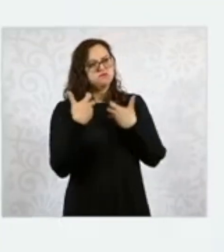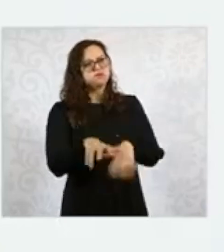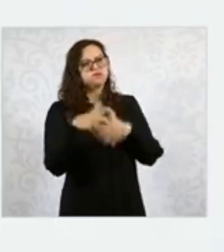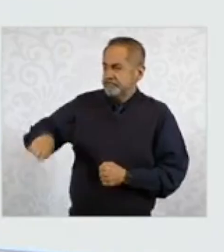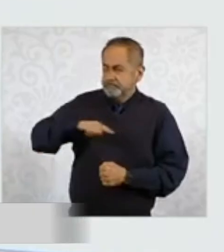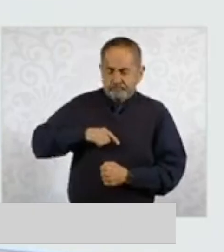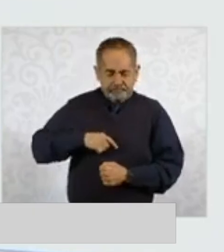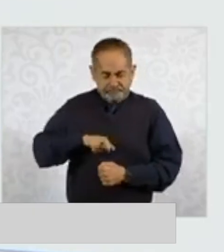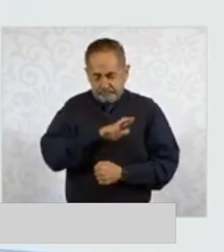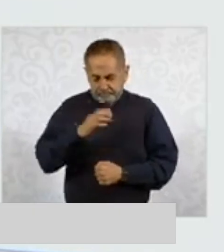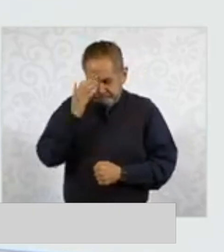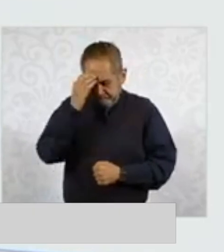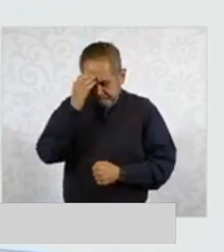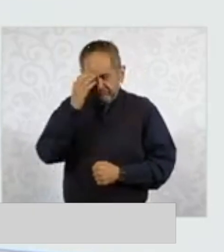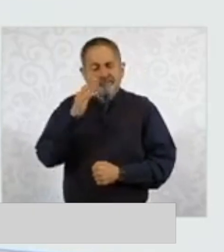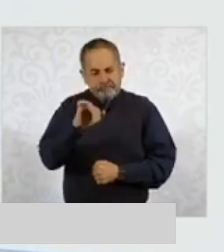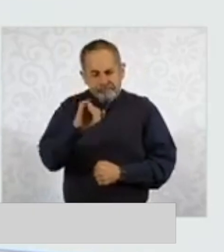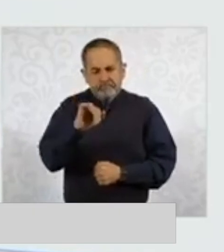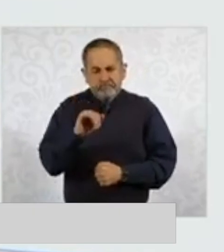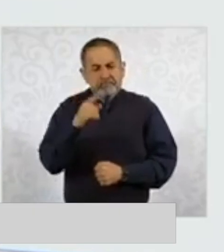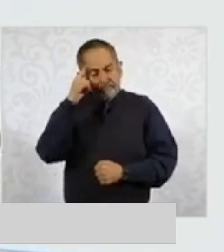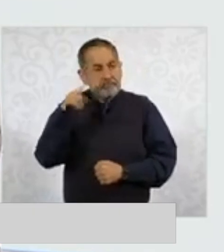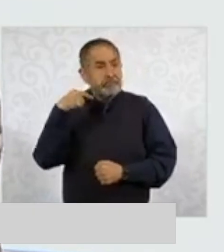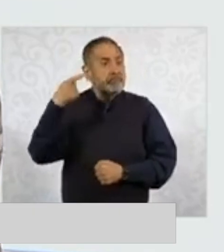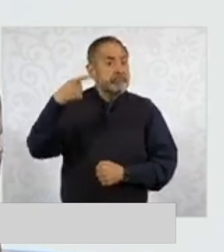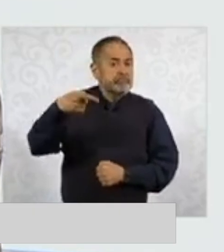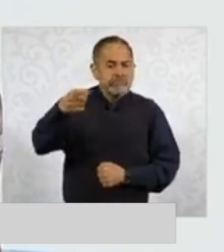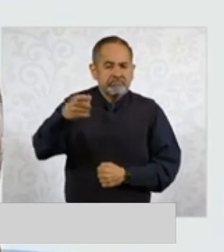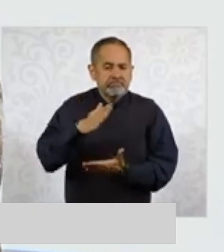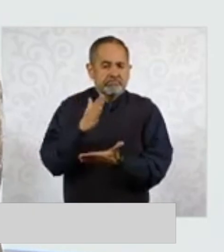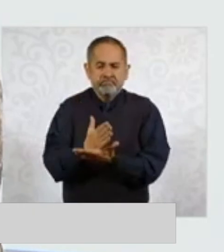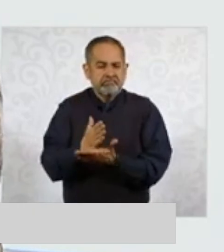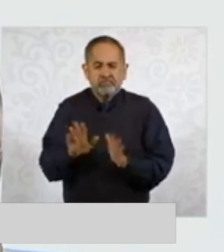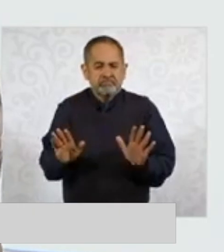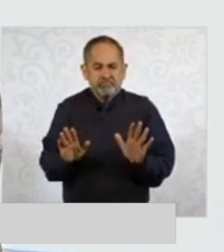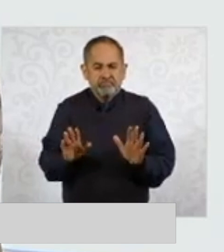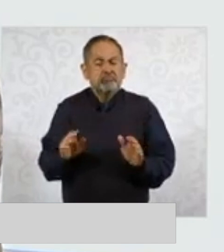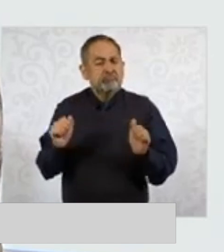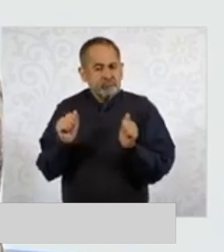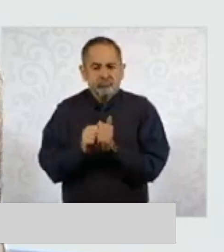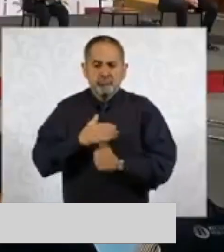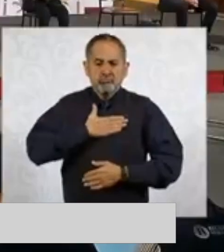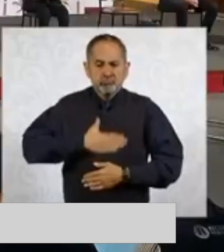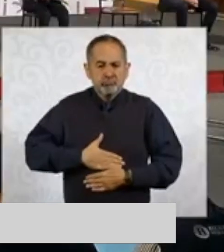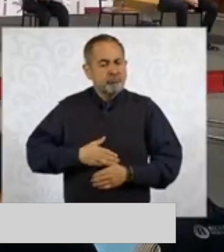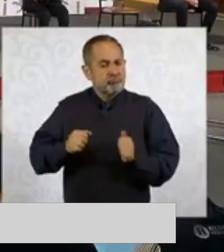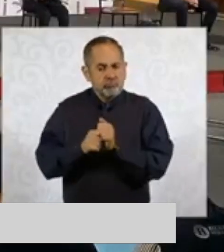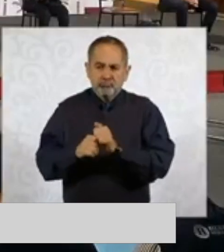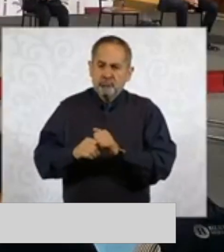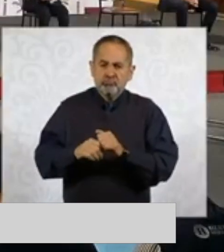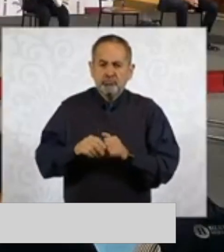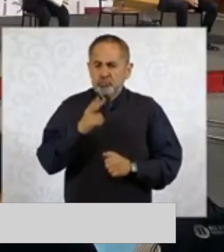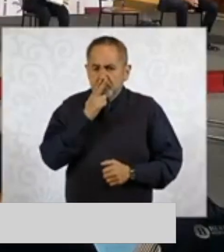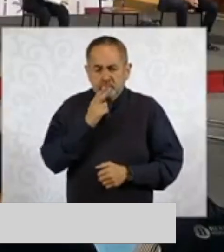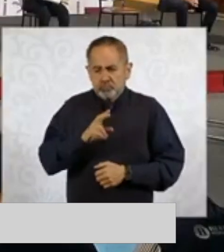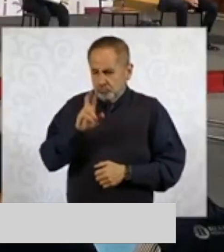consejera jurídica de la presidencia, leyó el decreto que entrará en vigor ahora en el Diario Oficial de la Federación. El decreto instruye